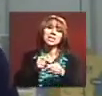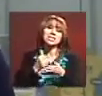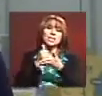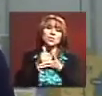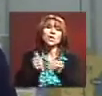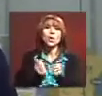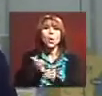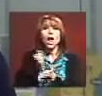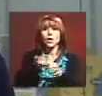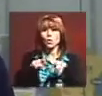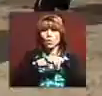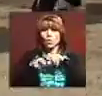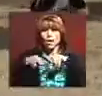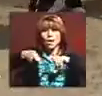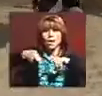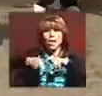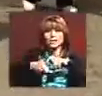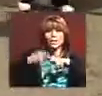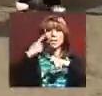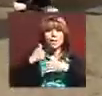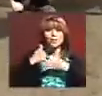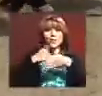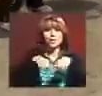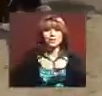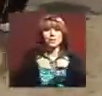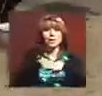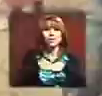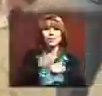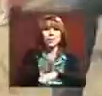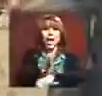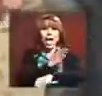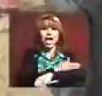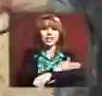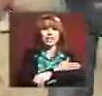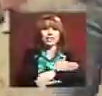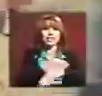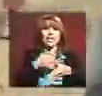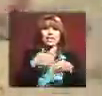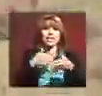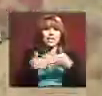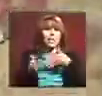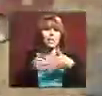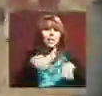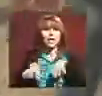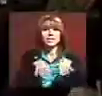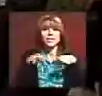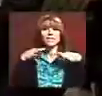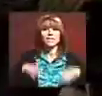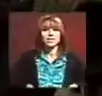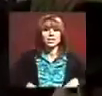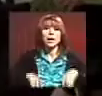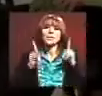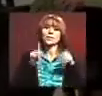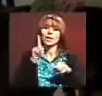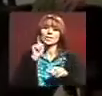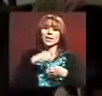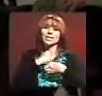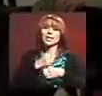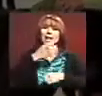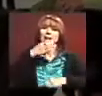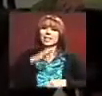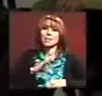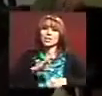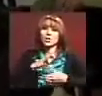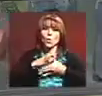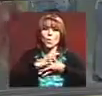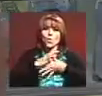de ponérselos. Antes de realizar cualquier actividad física, los adultos mayores deben tomar en cuenta el calentamiento y estiramiento